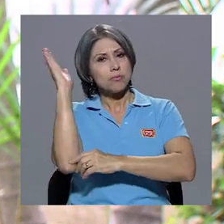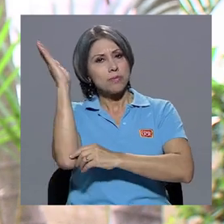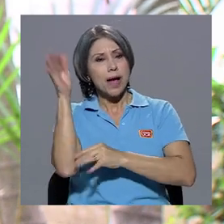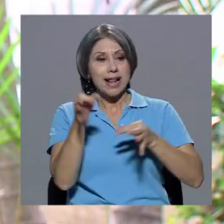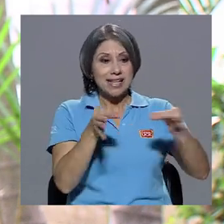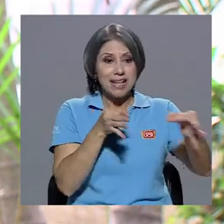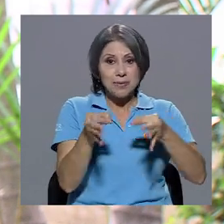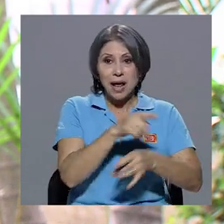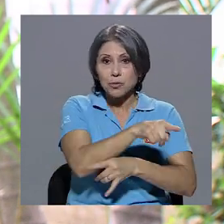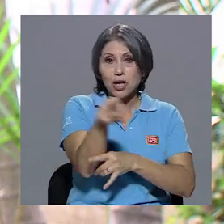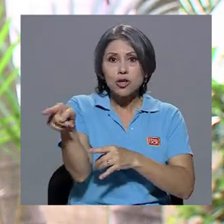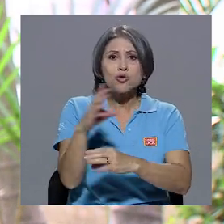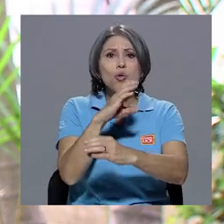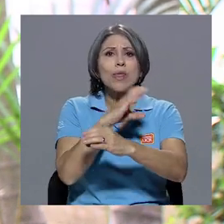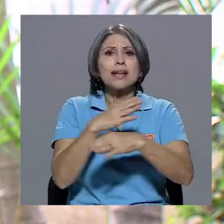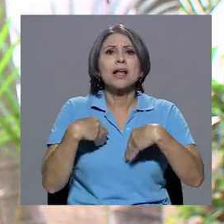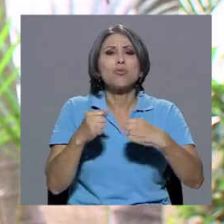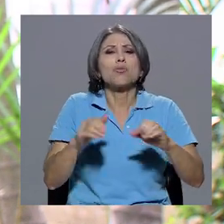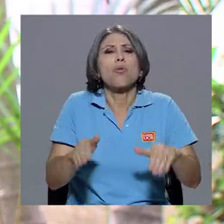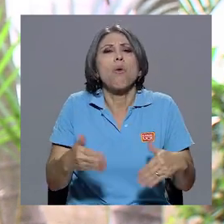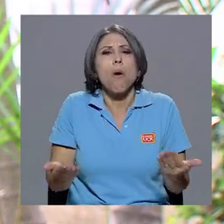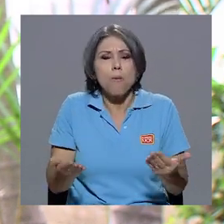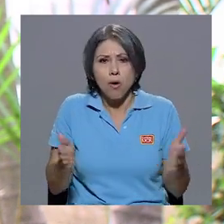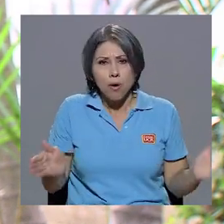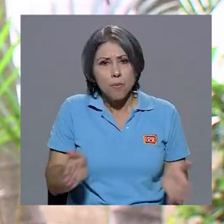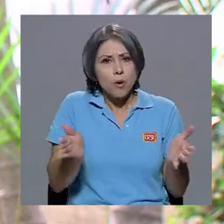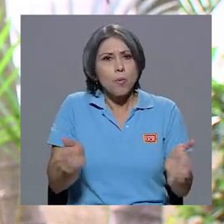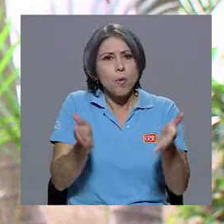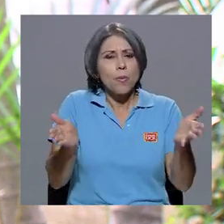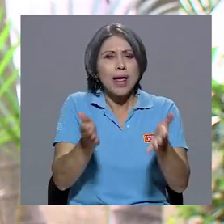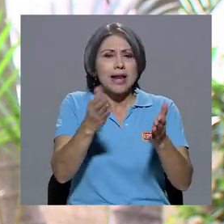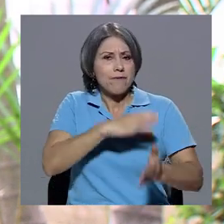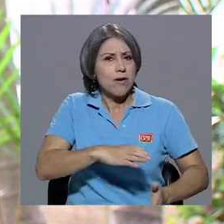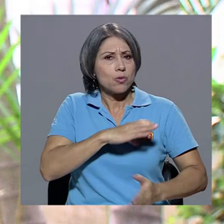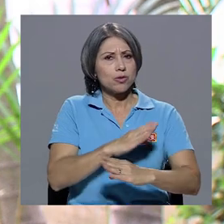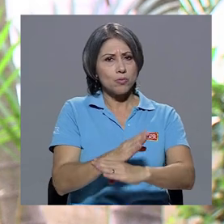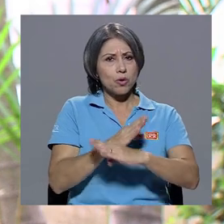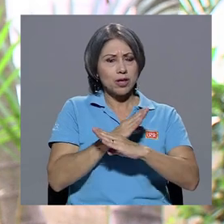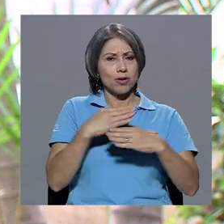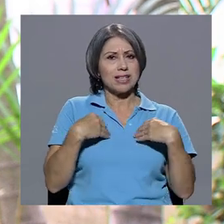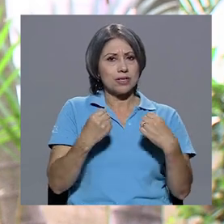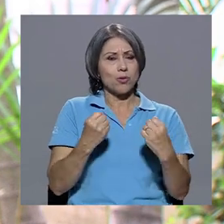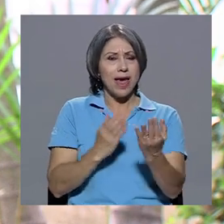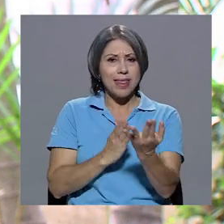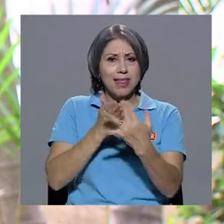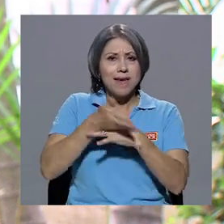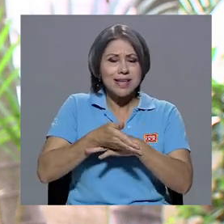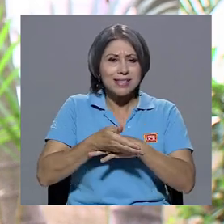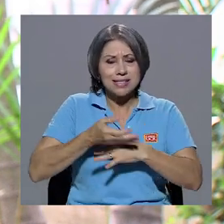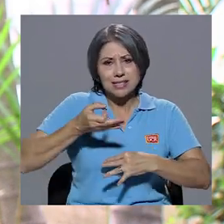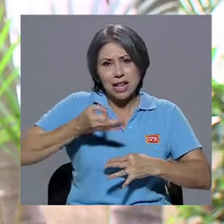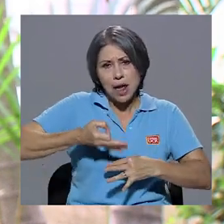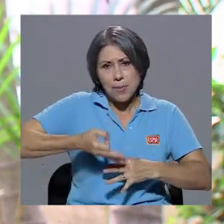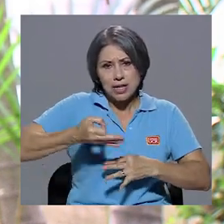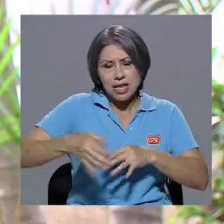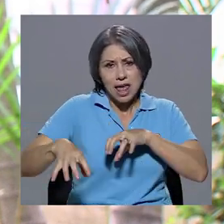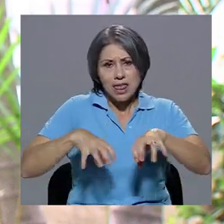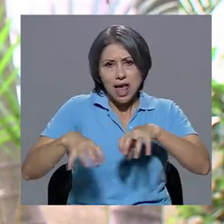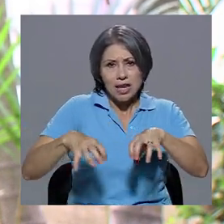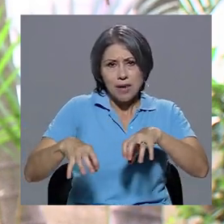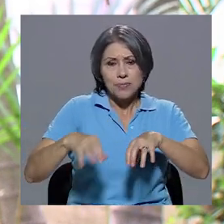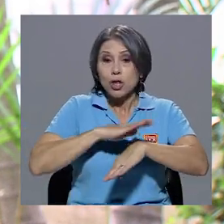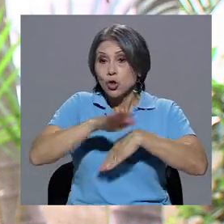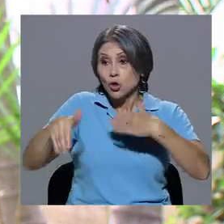los estudiantes cómo cuidar su salud, digamos, y cómo promover todo lo que son los factores protectores de la salud a través de la práctica diaria. Y todo esto de